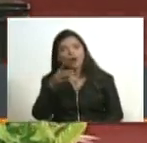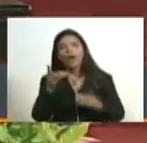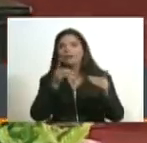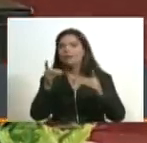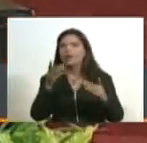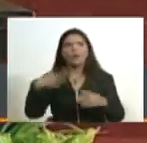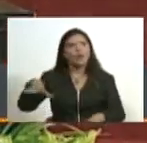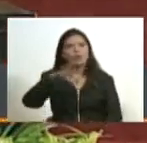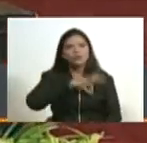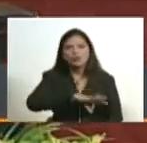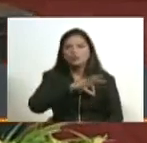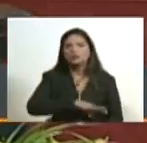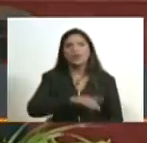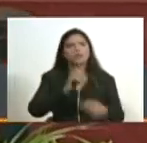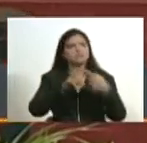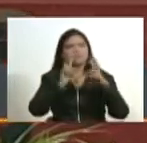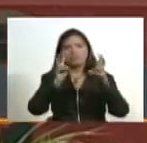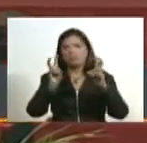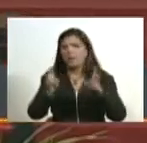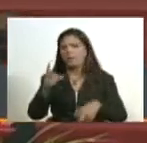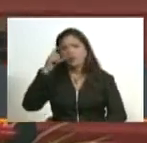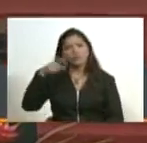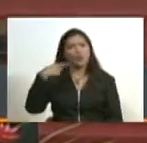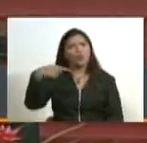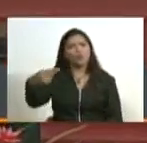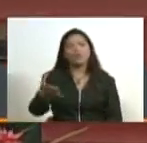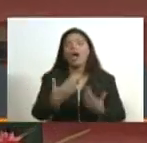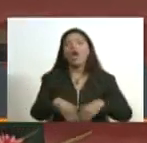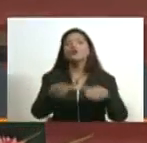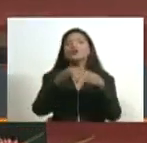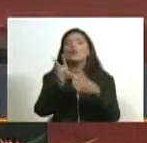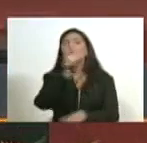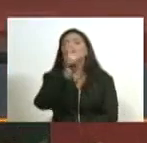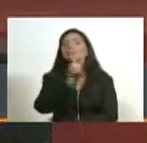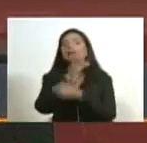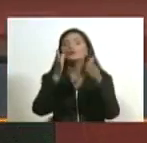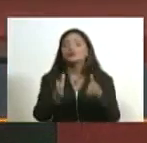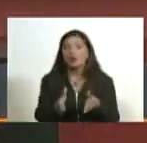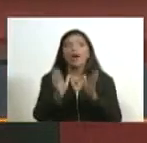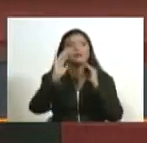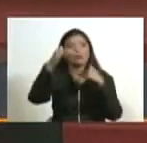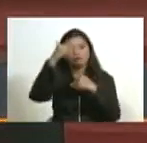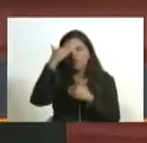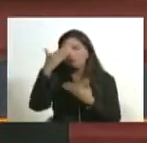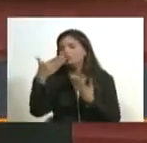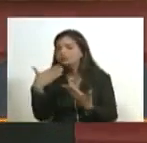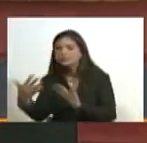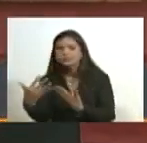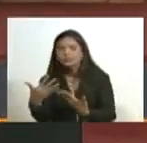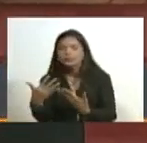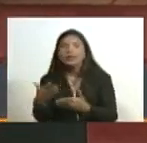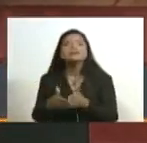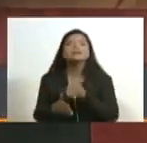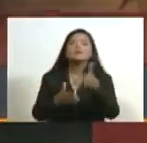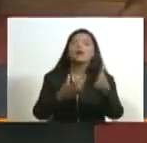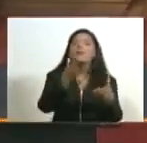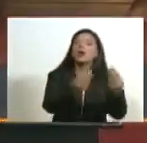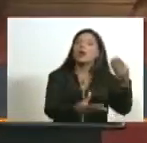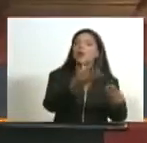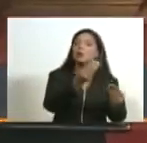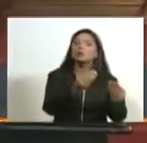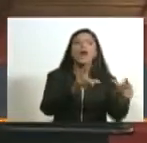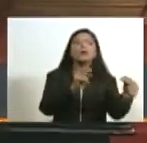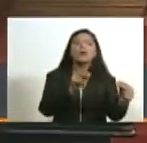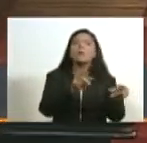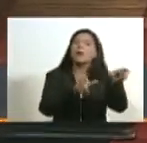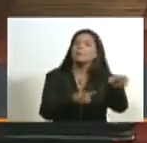social en todos los temas sociales que todos los días con el movimiento Somos Venezuela atendemos. Si nos vamos a las comunidades y dialogamos con el que